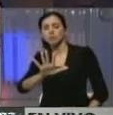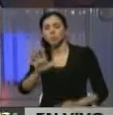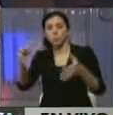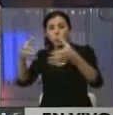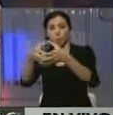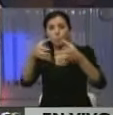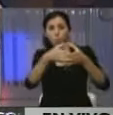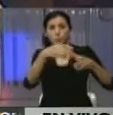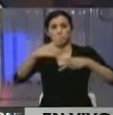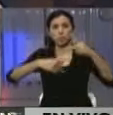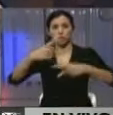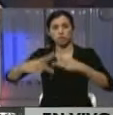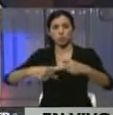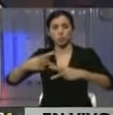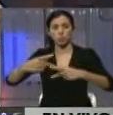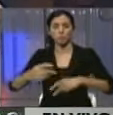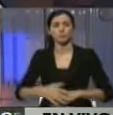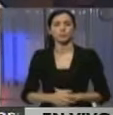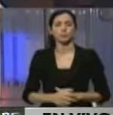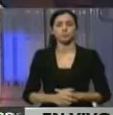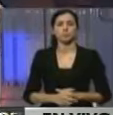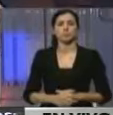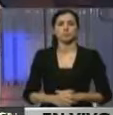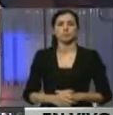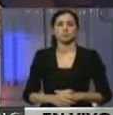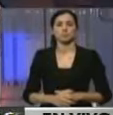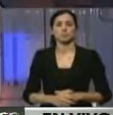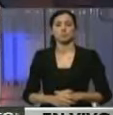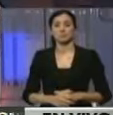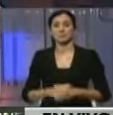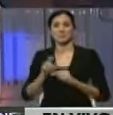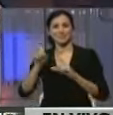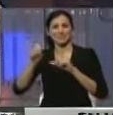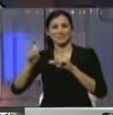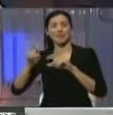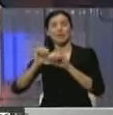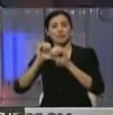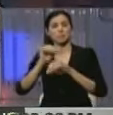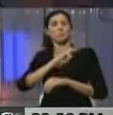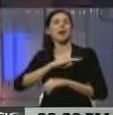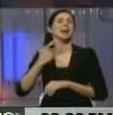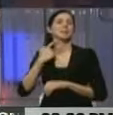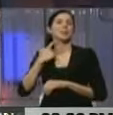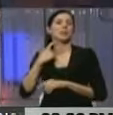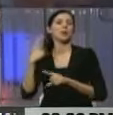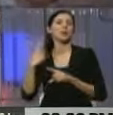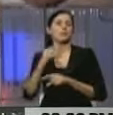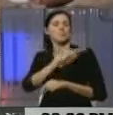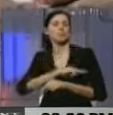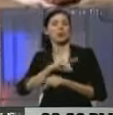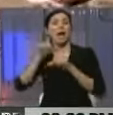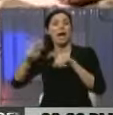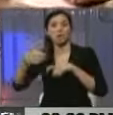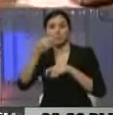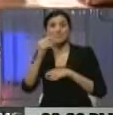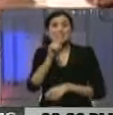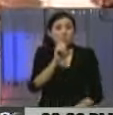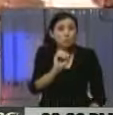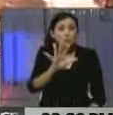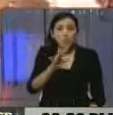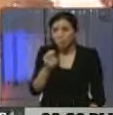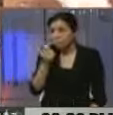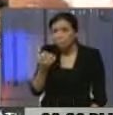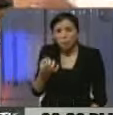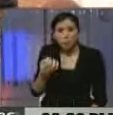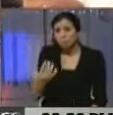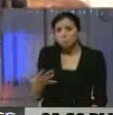unidades productivas del sector agroalimentario. 105, no es concha de ajo.